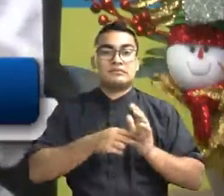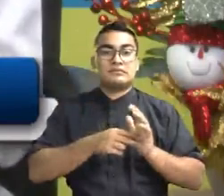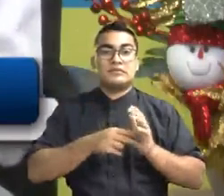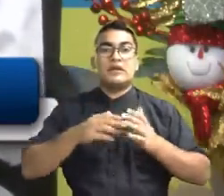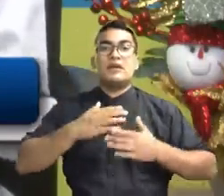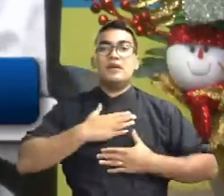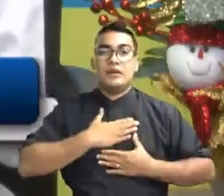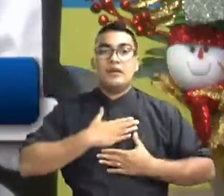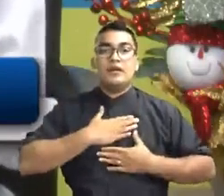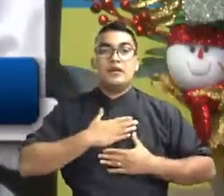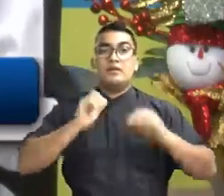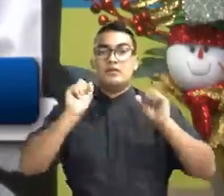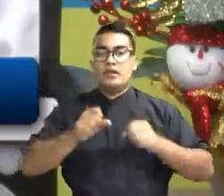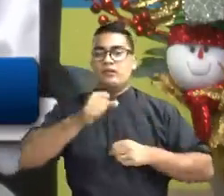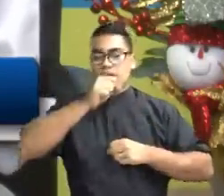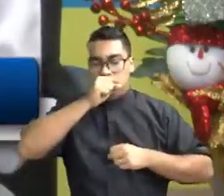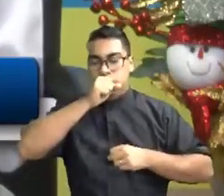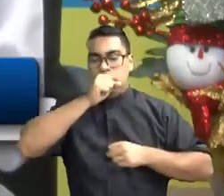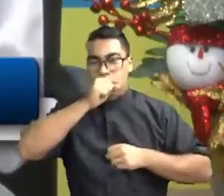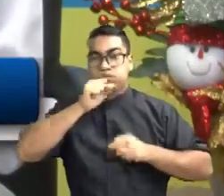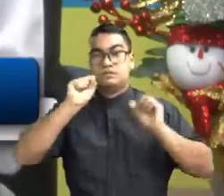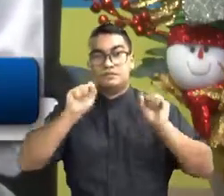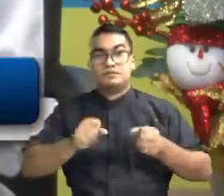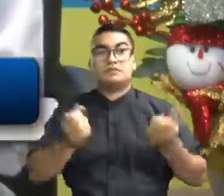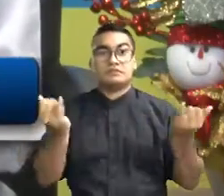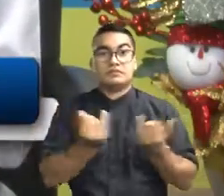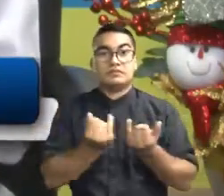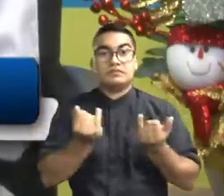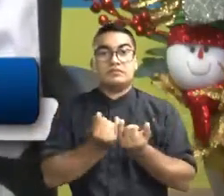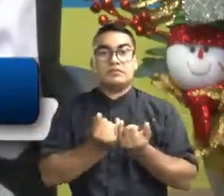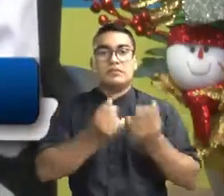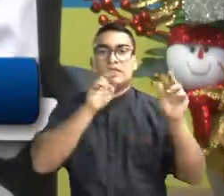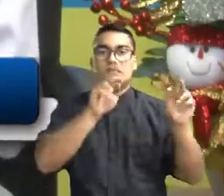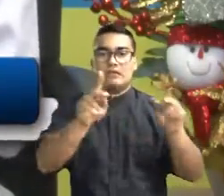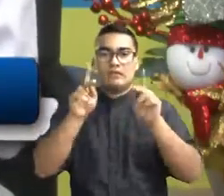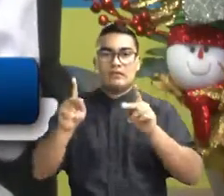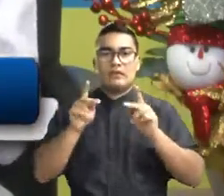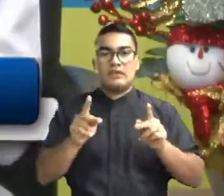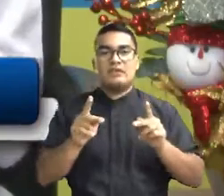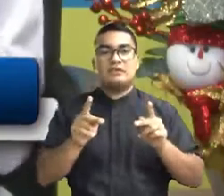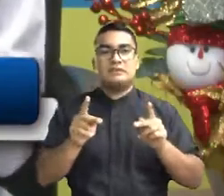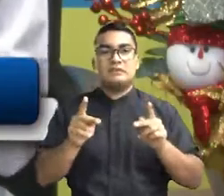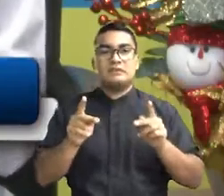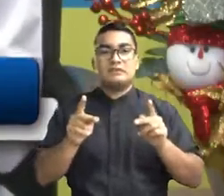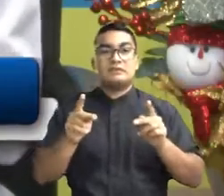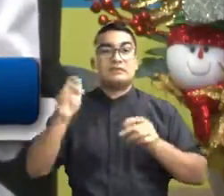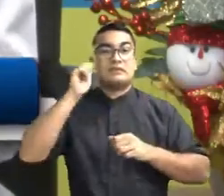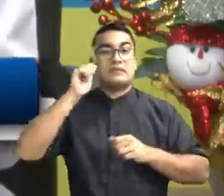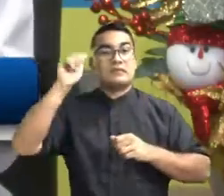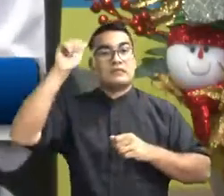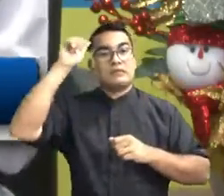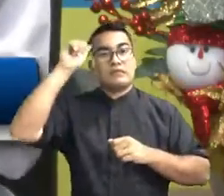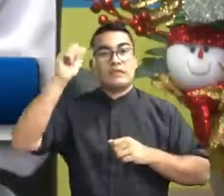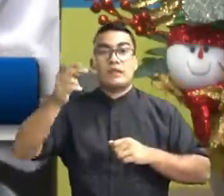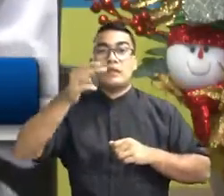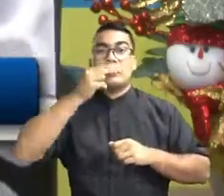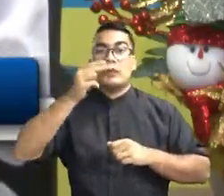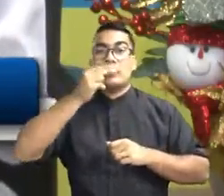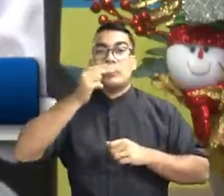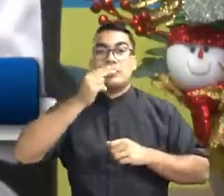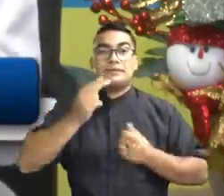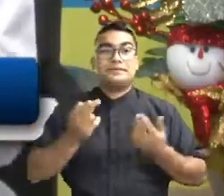Puede acompañarse de tos, que generalmente es productiva. Aquellos pacientes adultos, fumadores, y